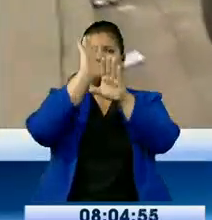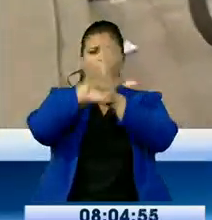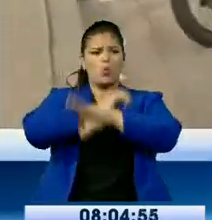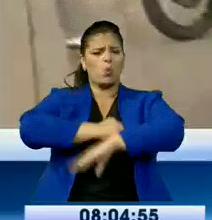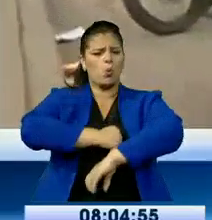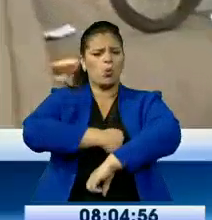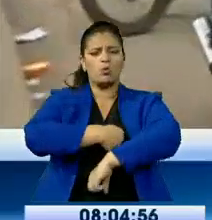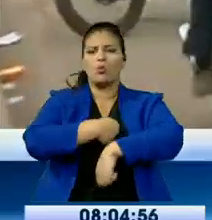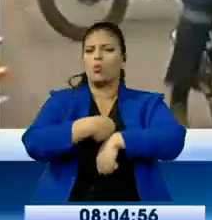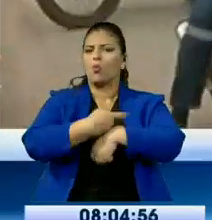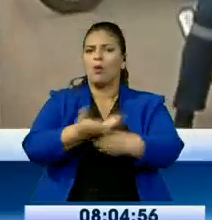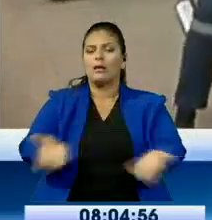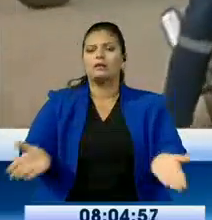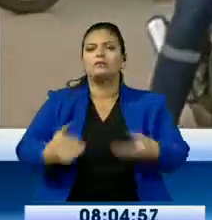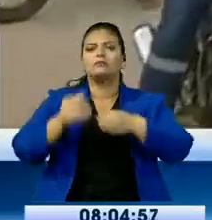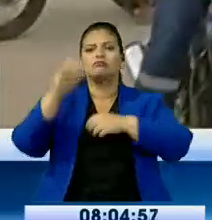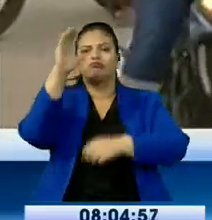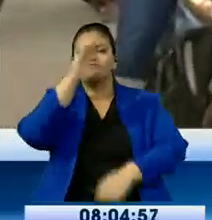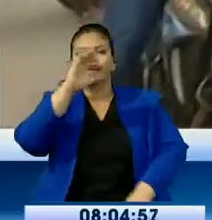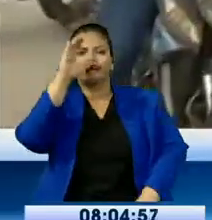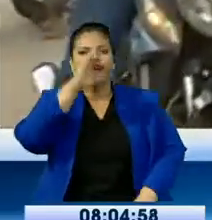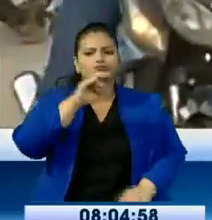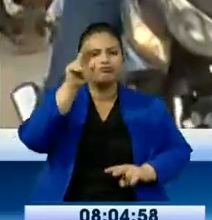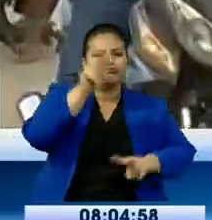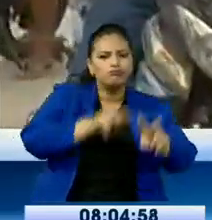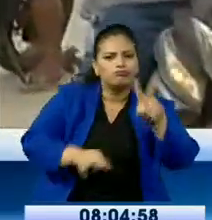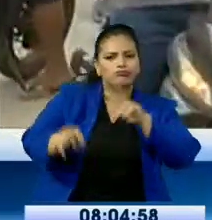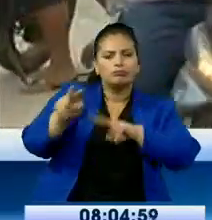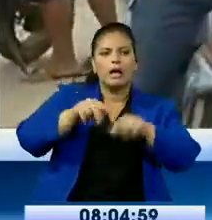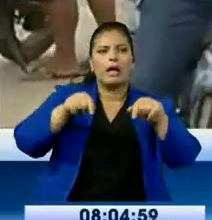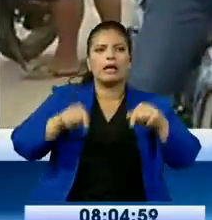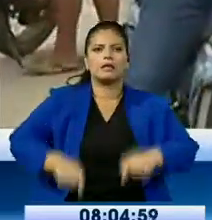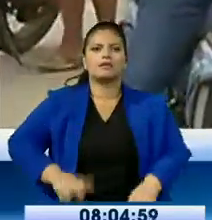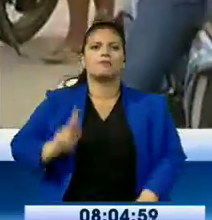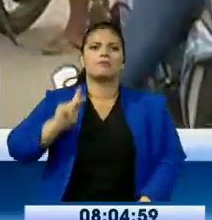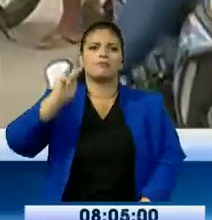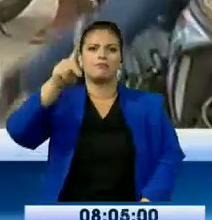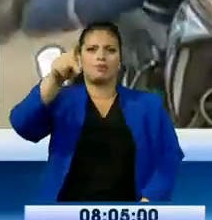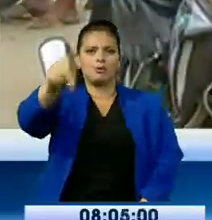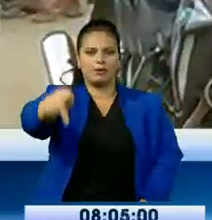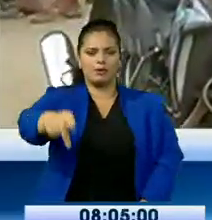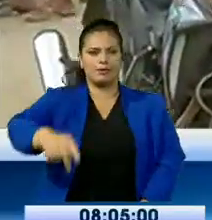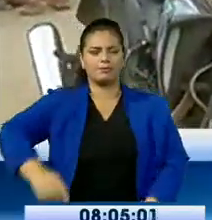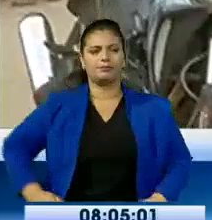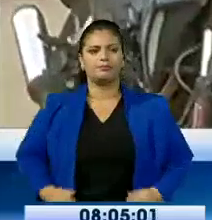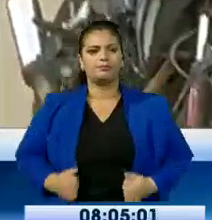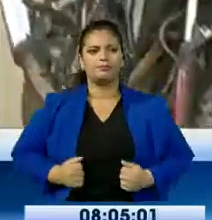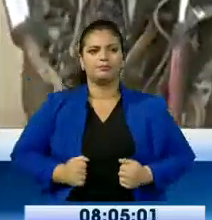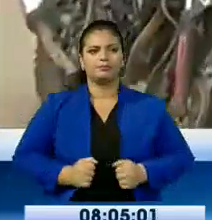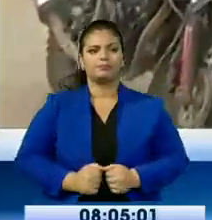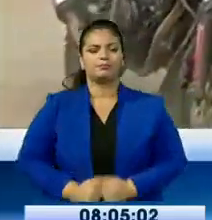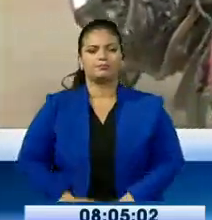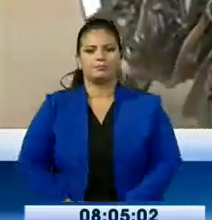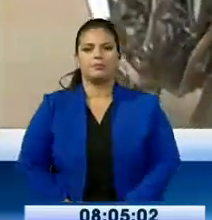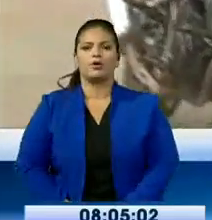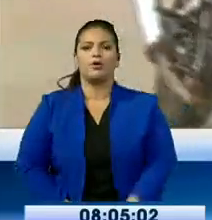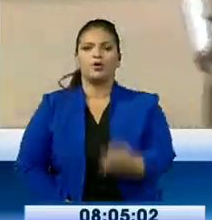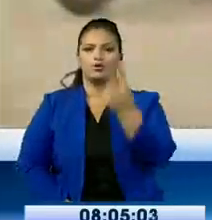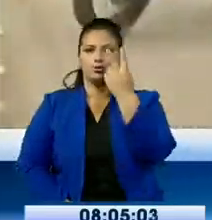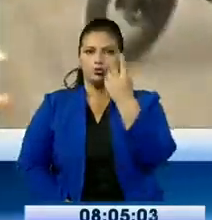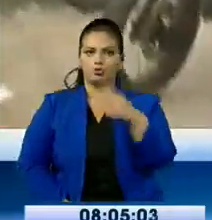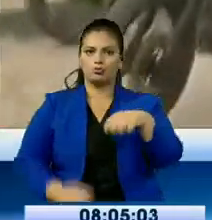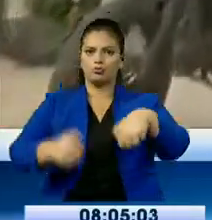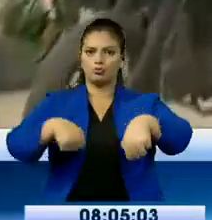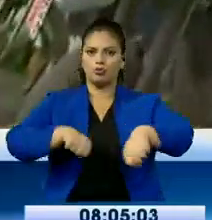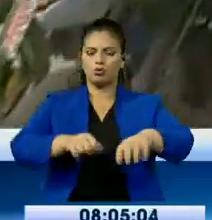del distrito La Prosperina. Hasta el momento, ¿qué hemos encontrado? ¿Cuáles son esas novedades? Bueno, tenemos hasta el momento dos motocicletas